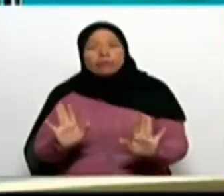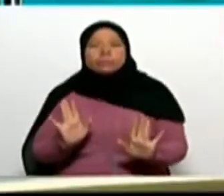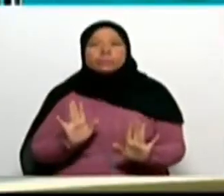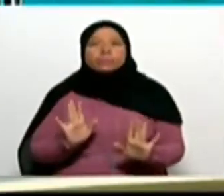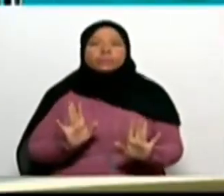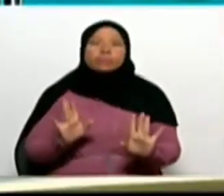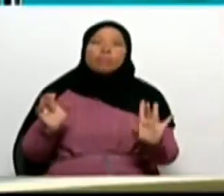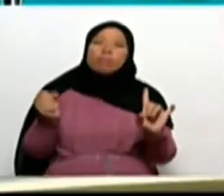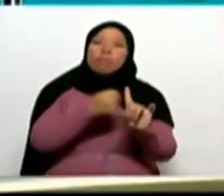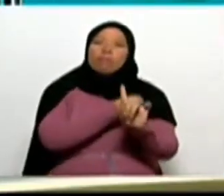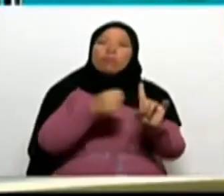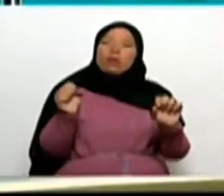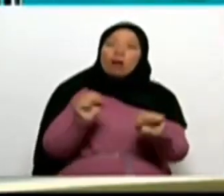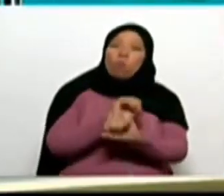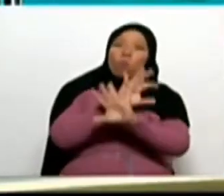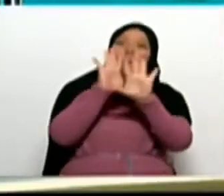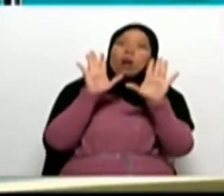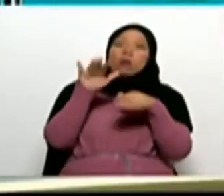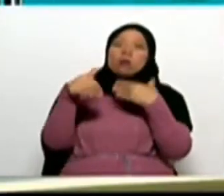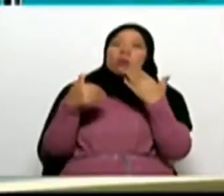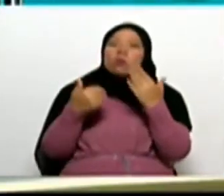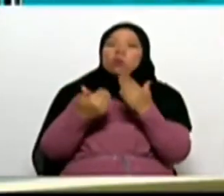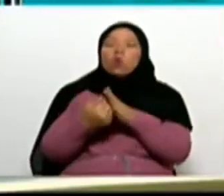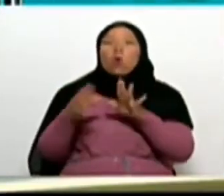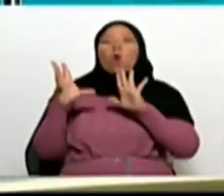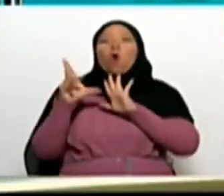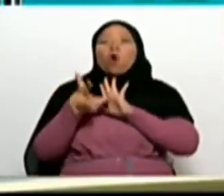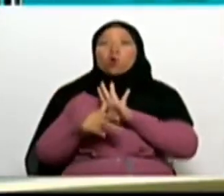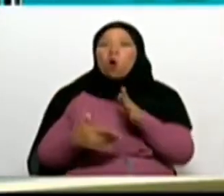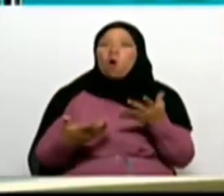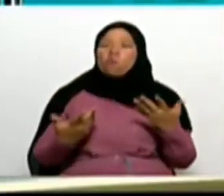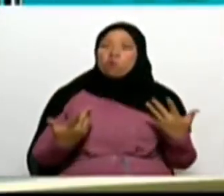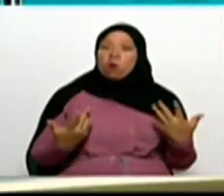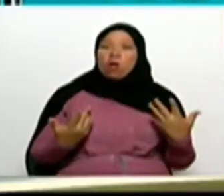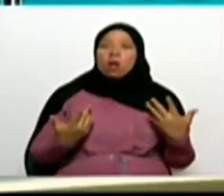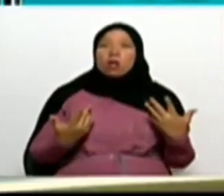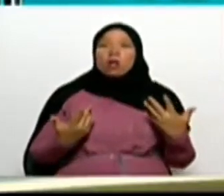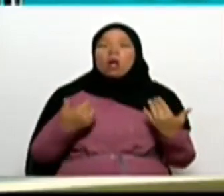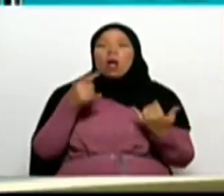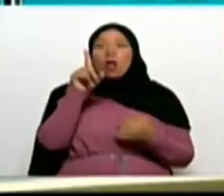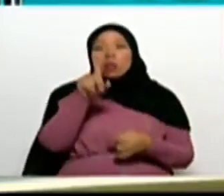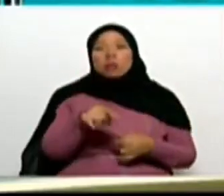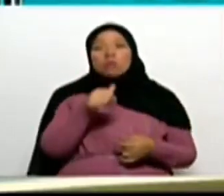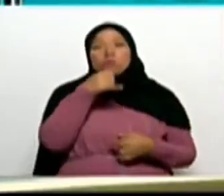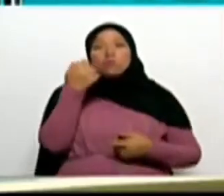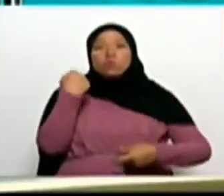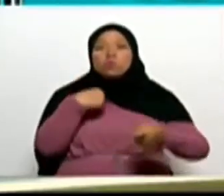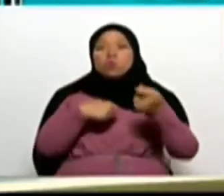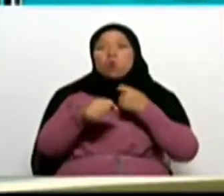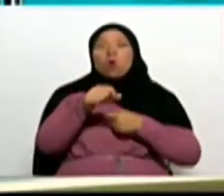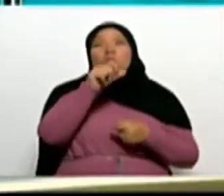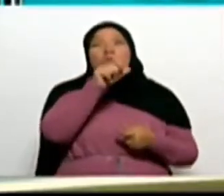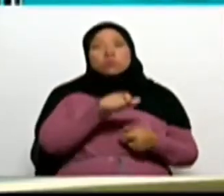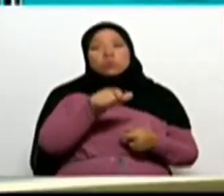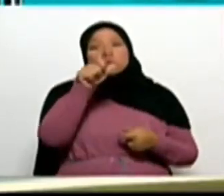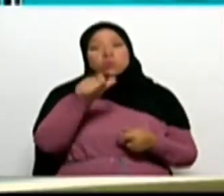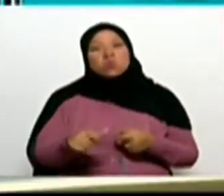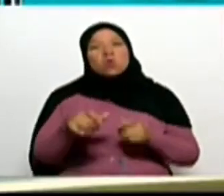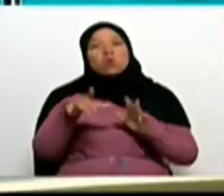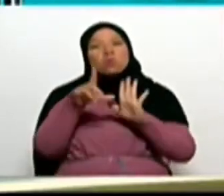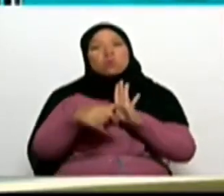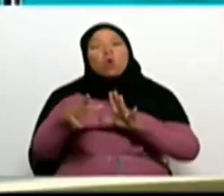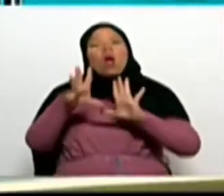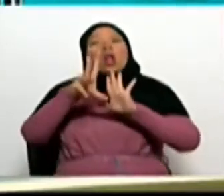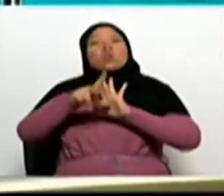Una batalla tremenda contra las corruptelas, ¿ah? Contra la negligencia, el burocratismo,